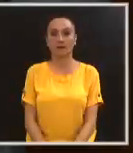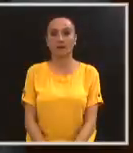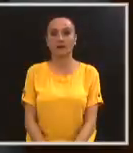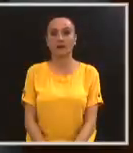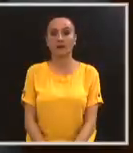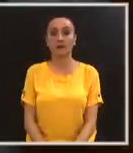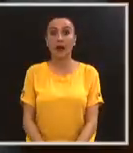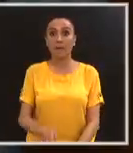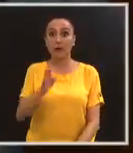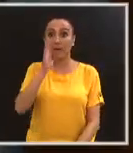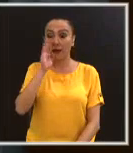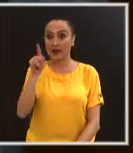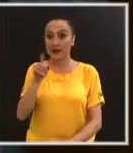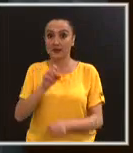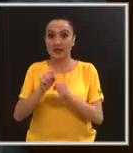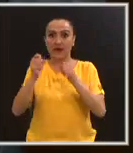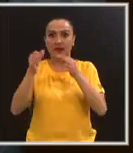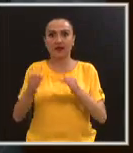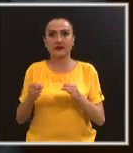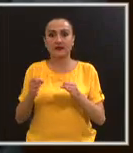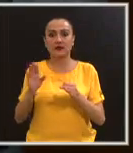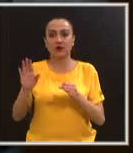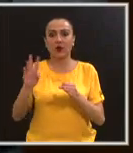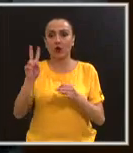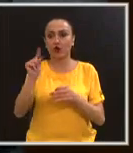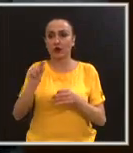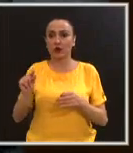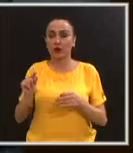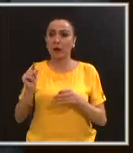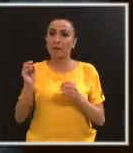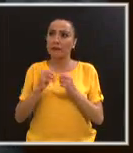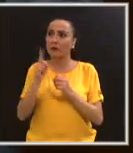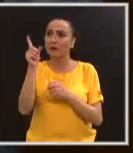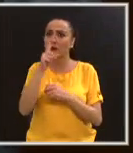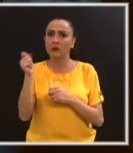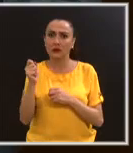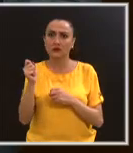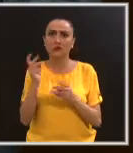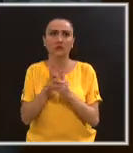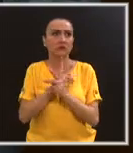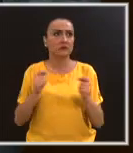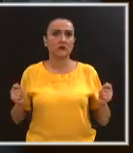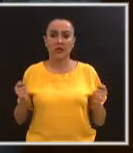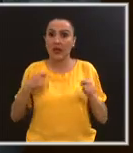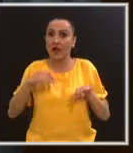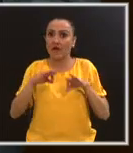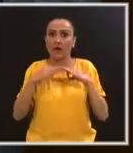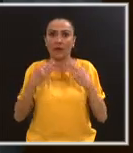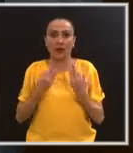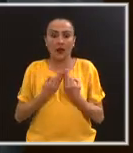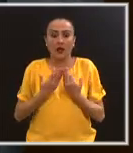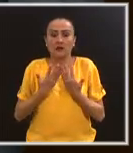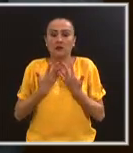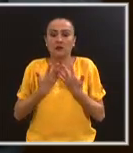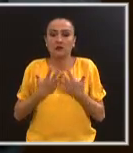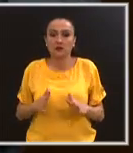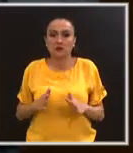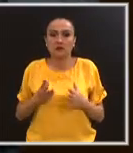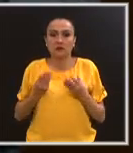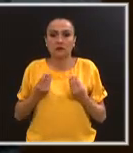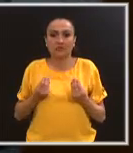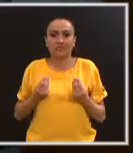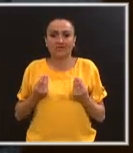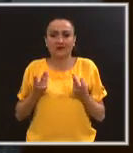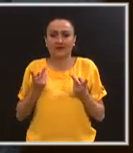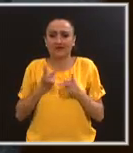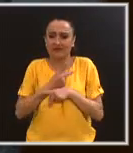una madre vecina de San Francisco de dos ríos tiene más de un mes de desaparecida y su familia Ya teme lo